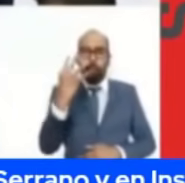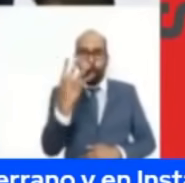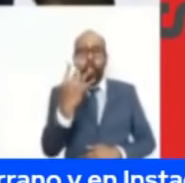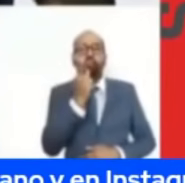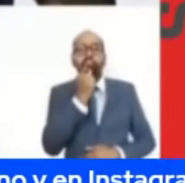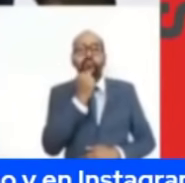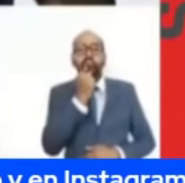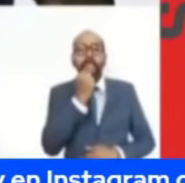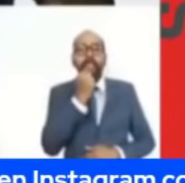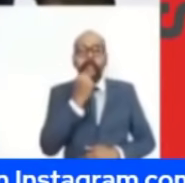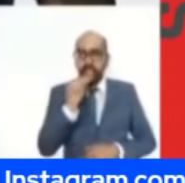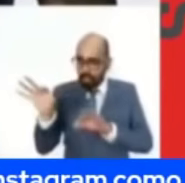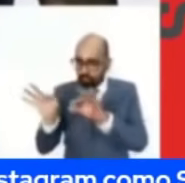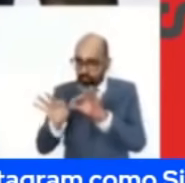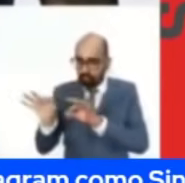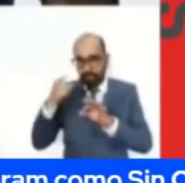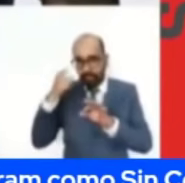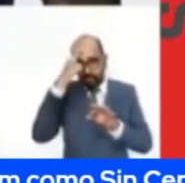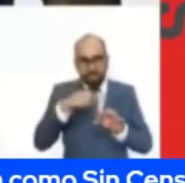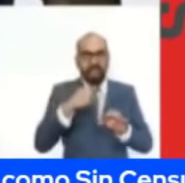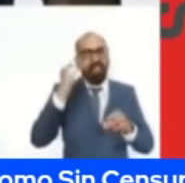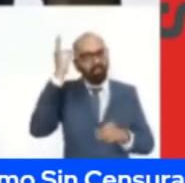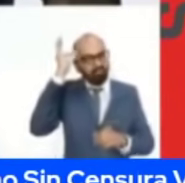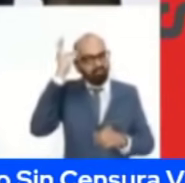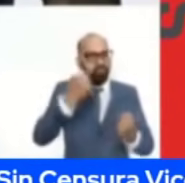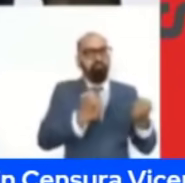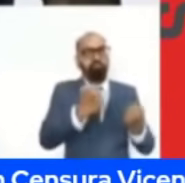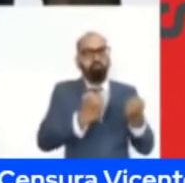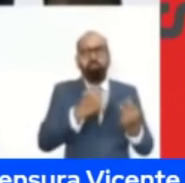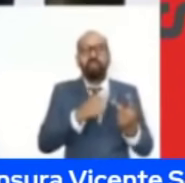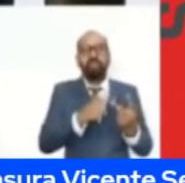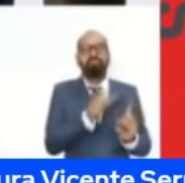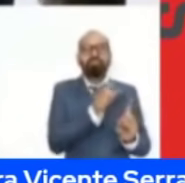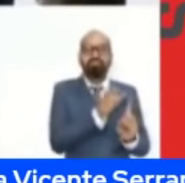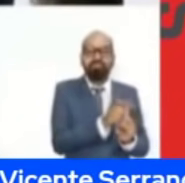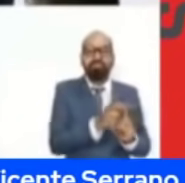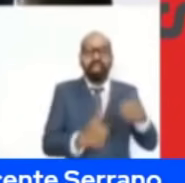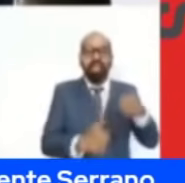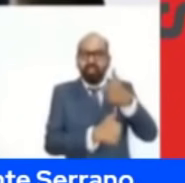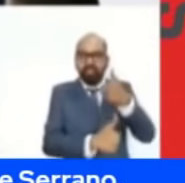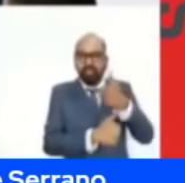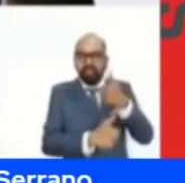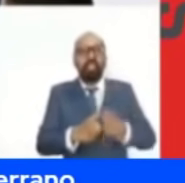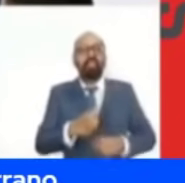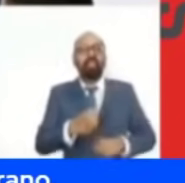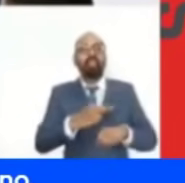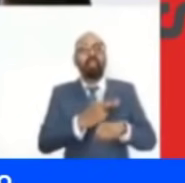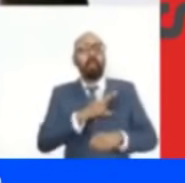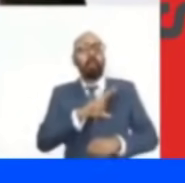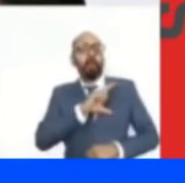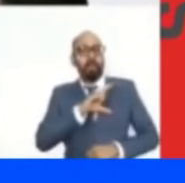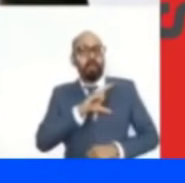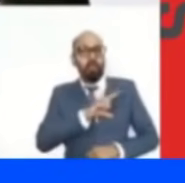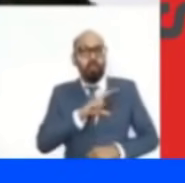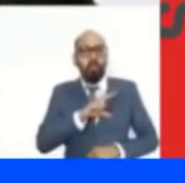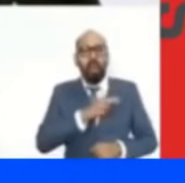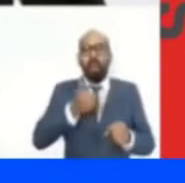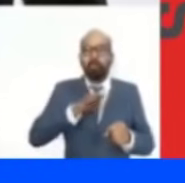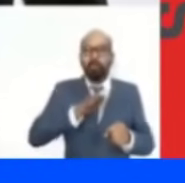que realizaban tareas de escoltas choferes asistentes secretarios particulares empleados domésticos funcionarios administrativos